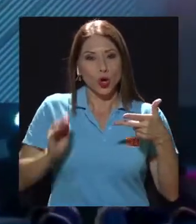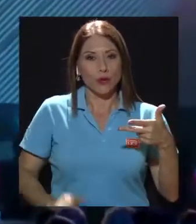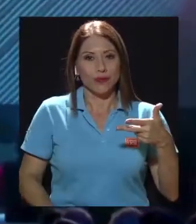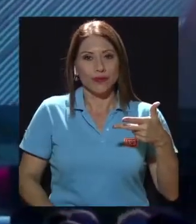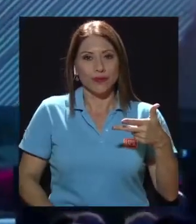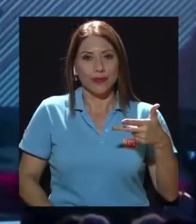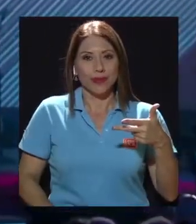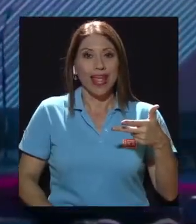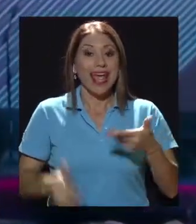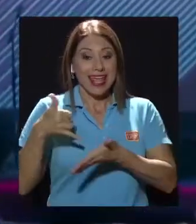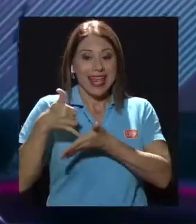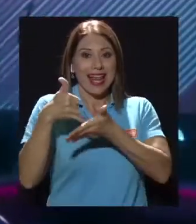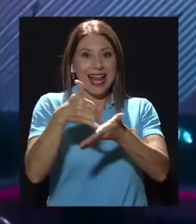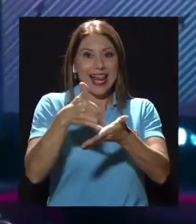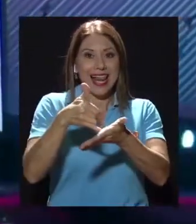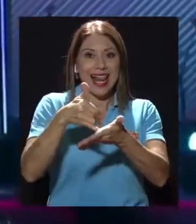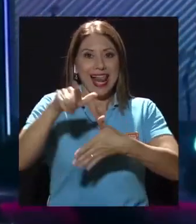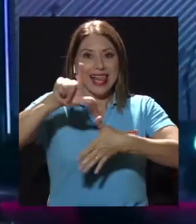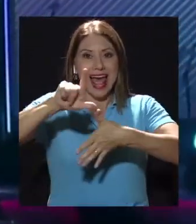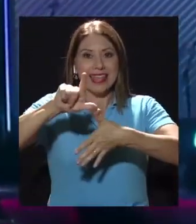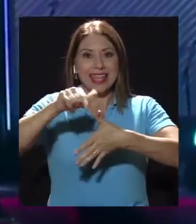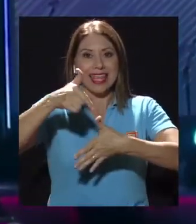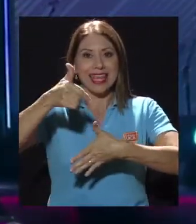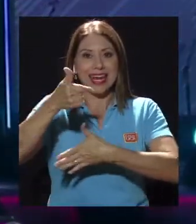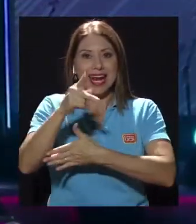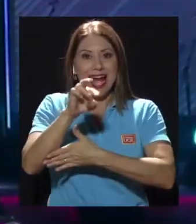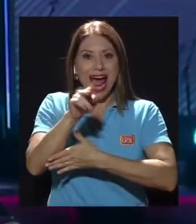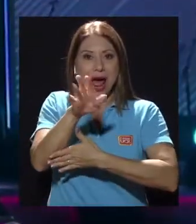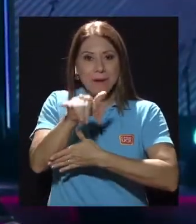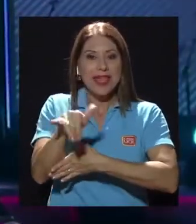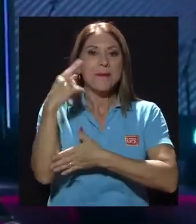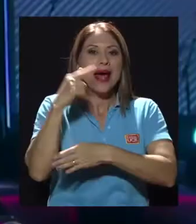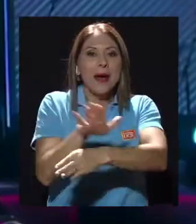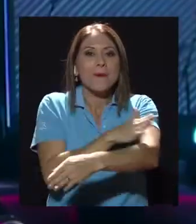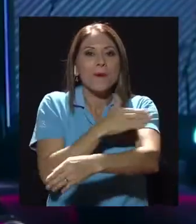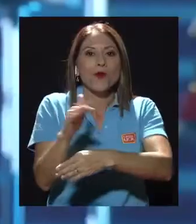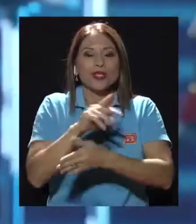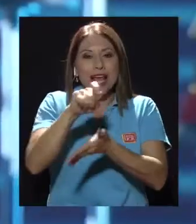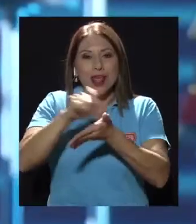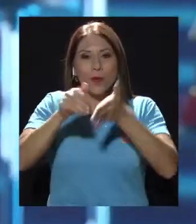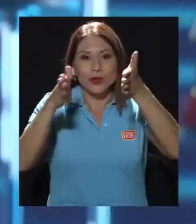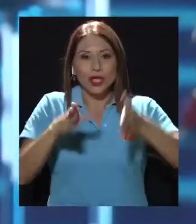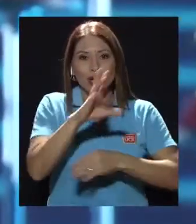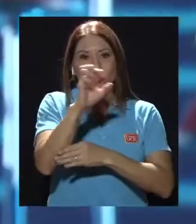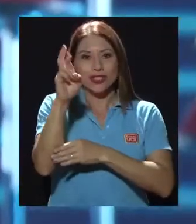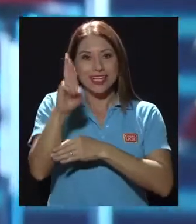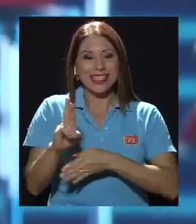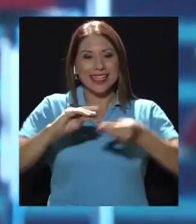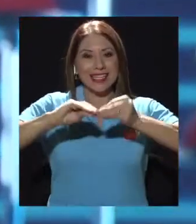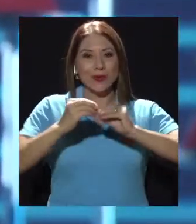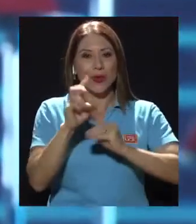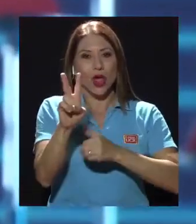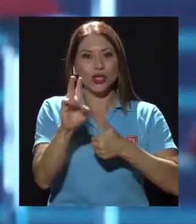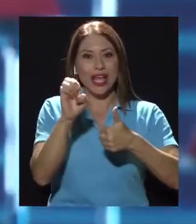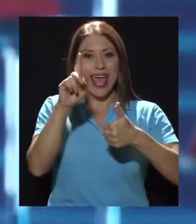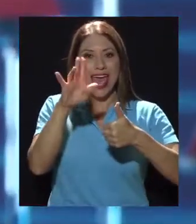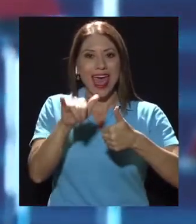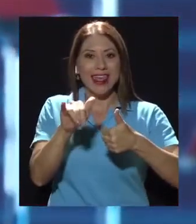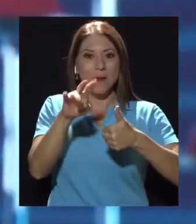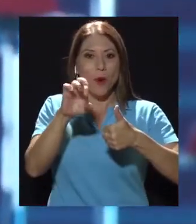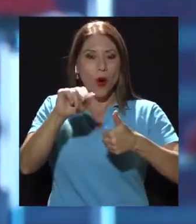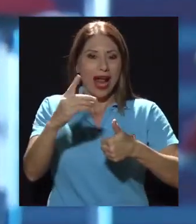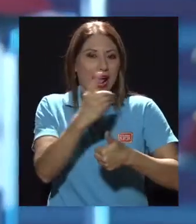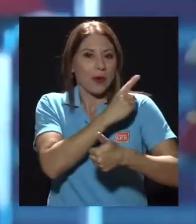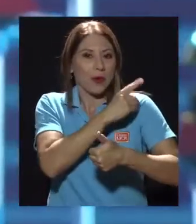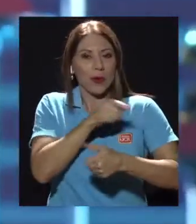el Latin Grammy va para Música de compositores costarricenses, volumen 2. Eddie Mora, dirigiendo